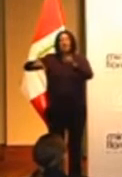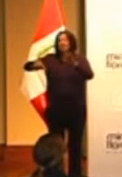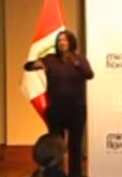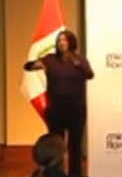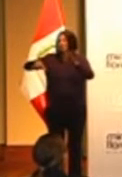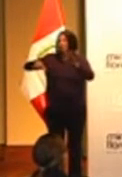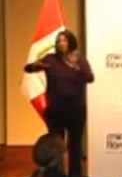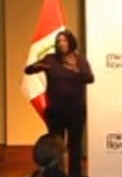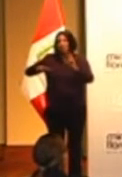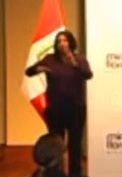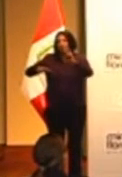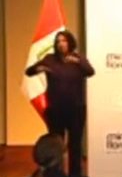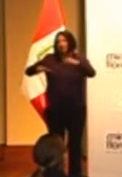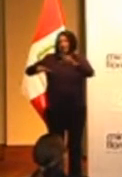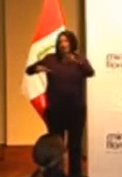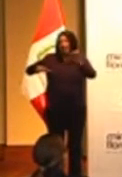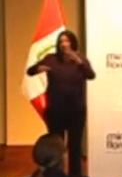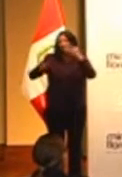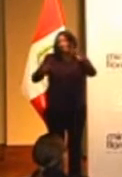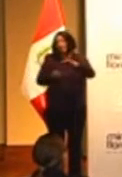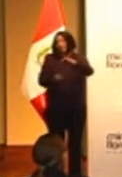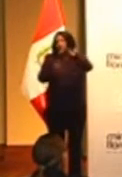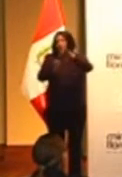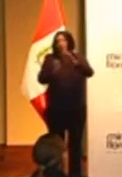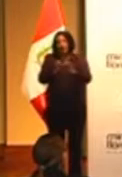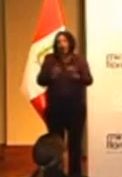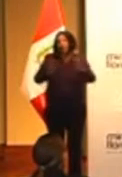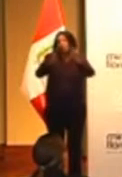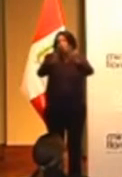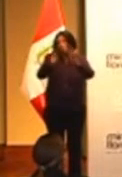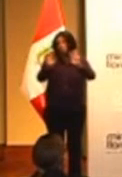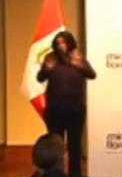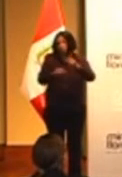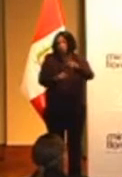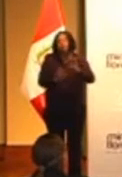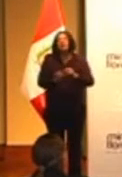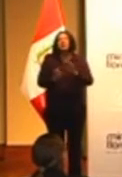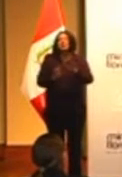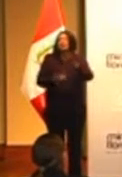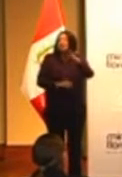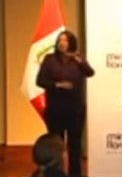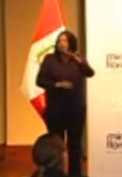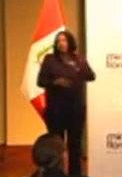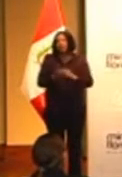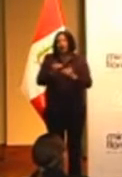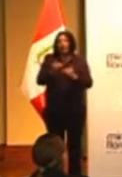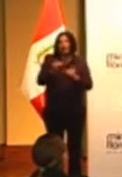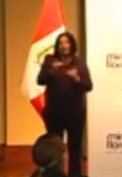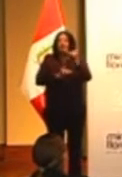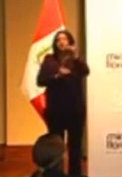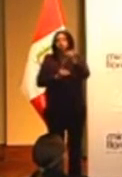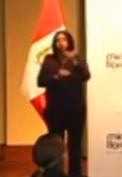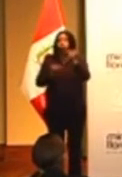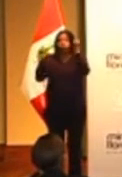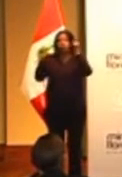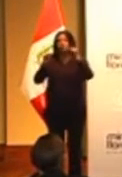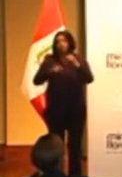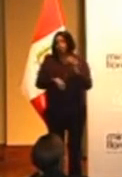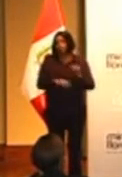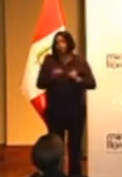el 2030, que es un año especial de medición de Naciones Unidas, etcétera, es un estimado que ha sido sobrepasado muy